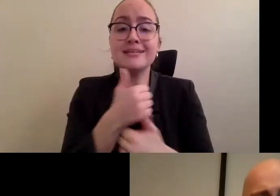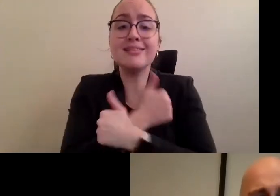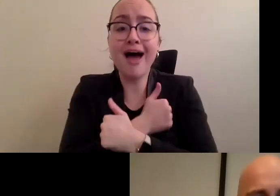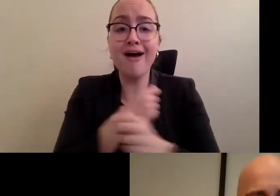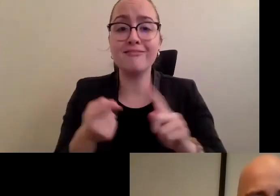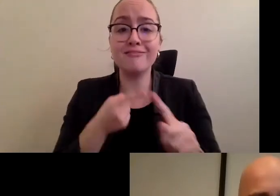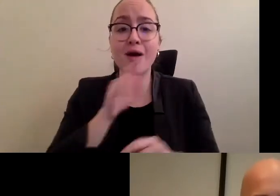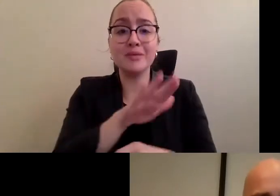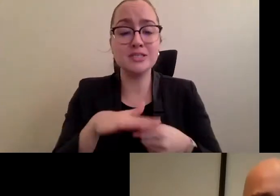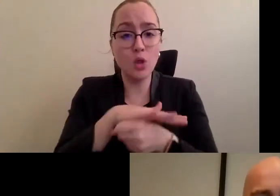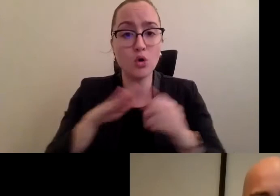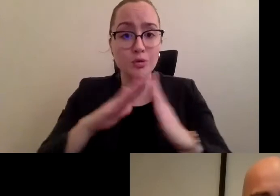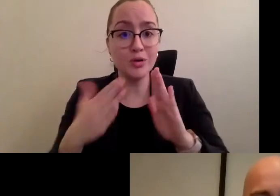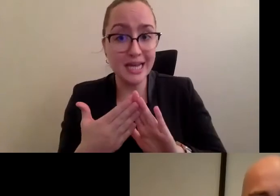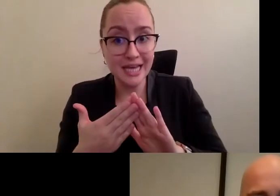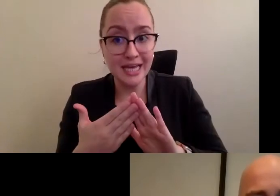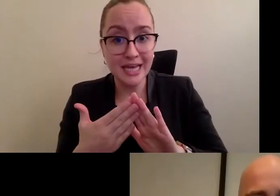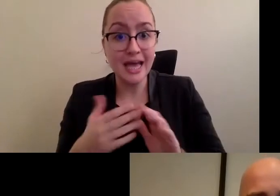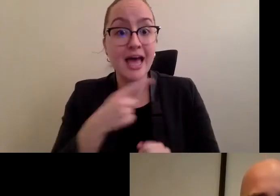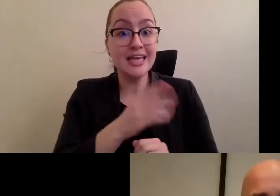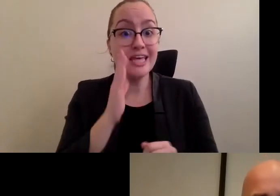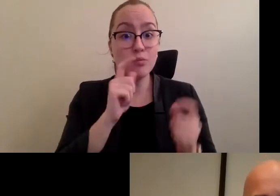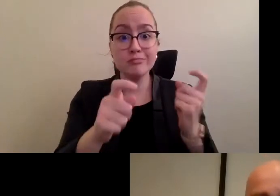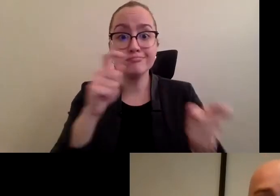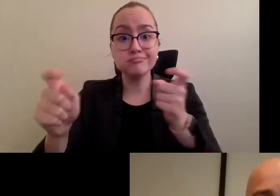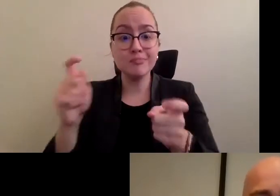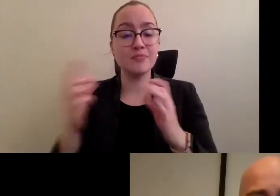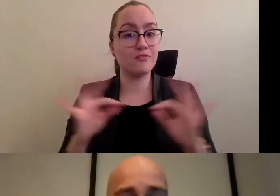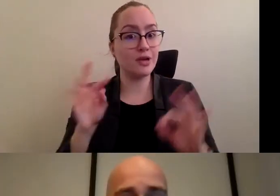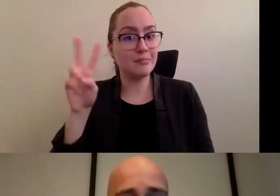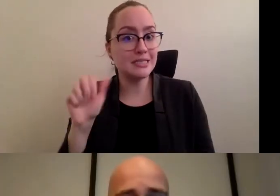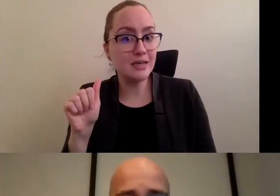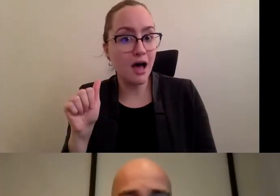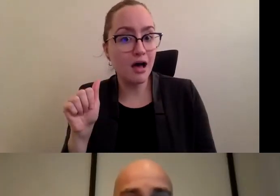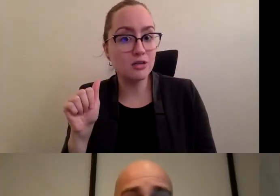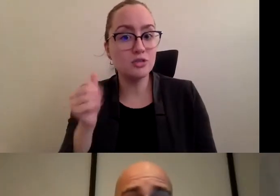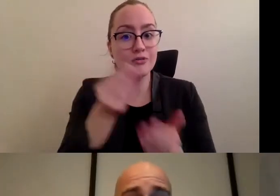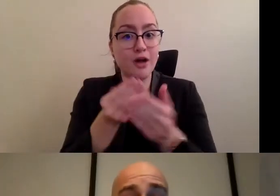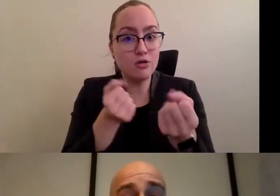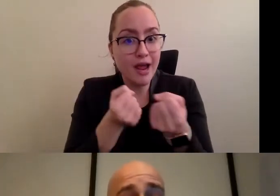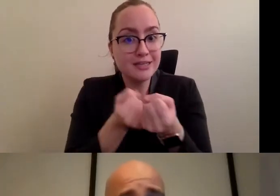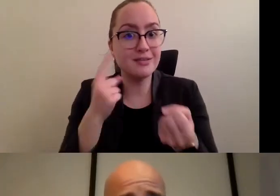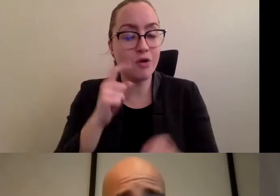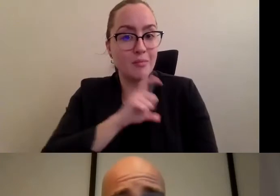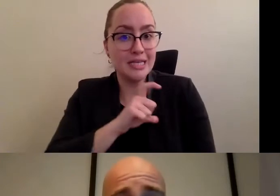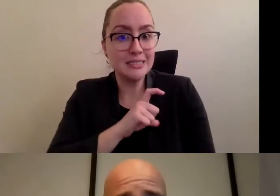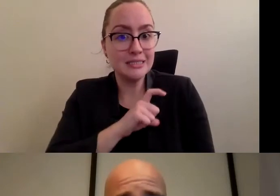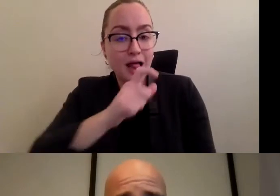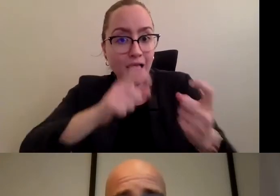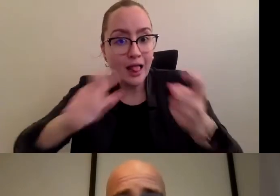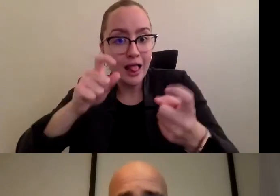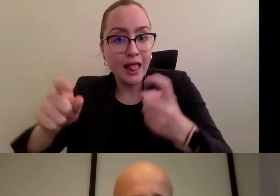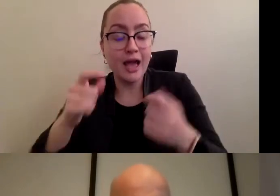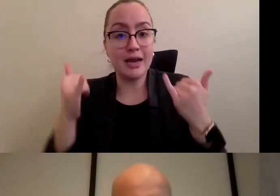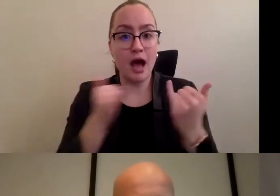dos compañías y tiene un certificado de buen ciudadano porque ayuda tanto